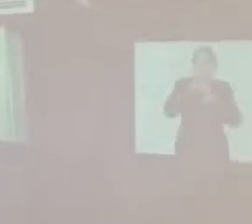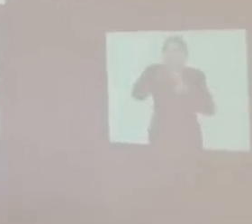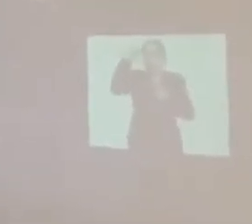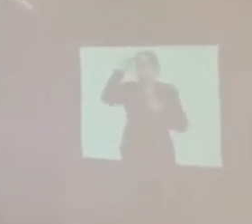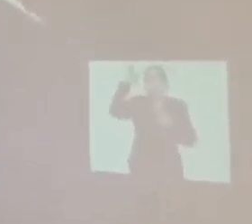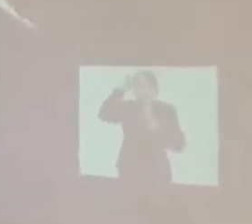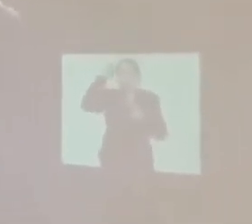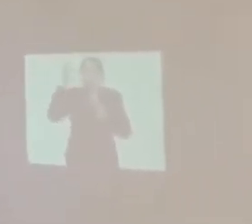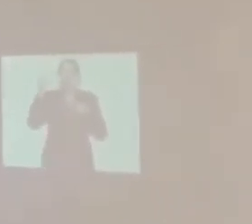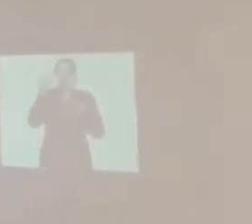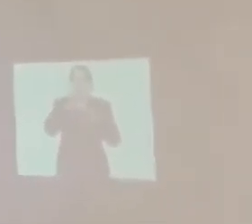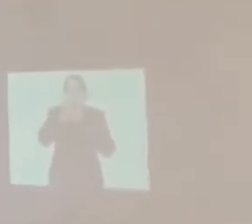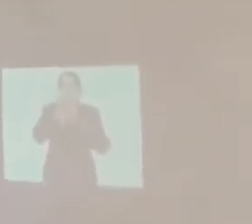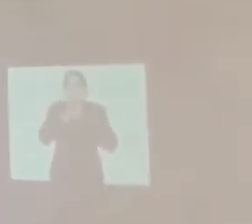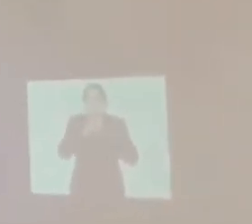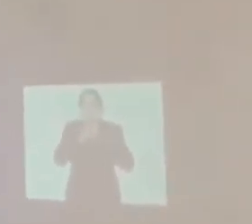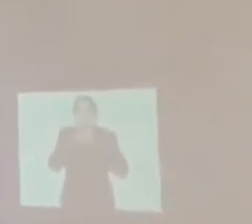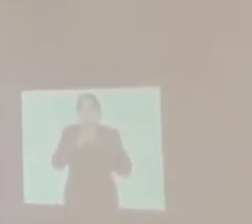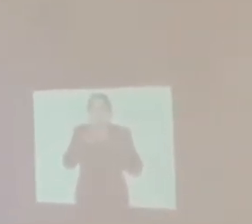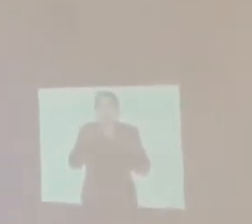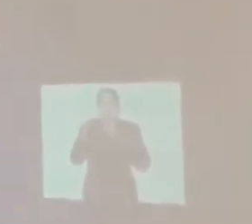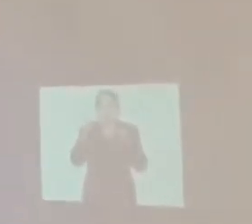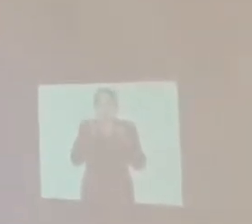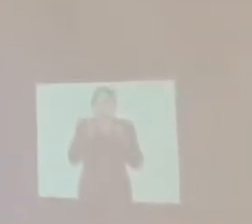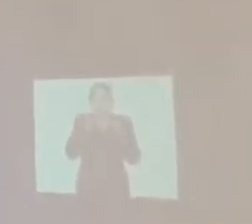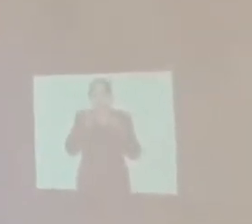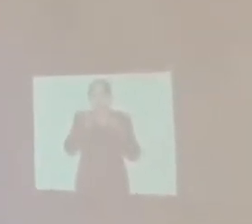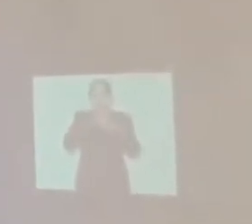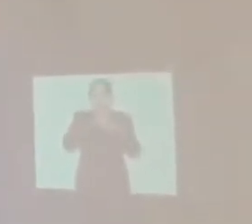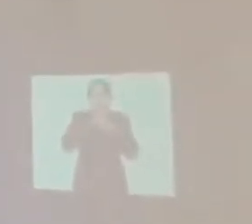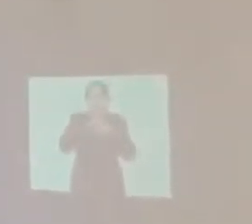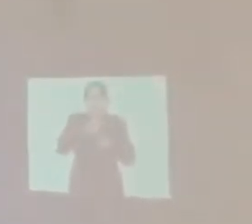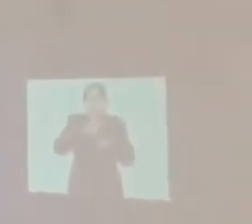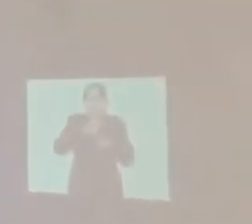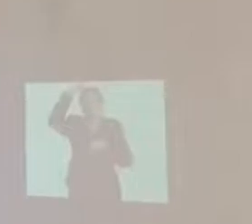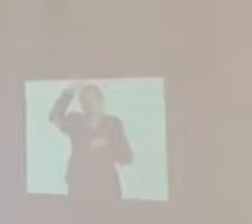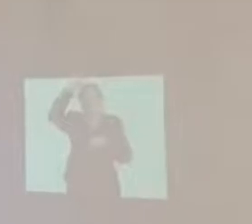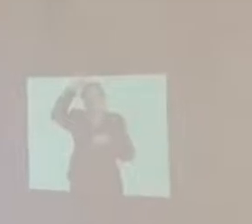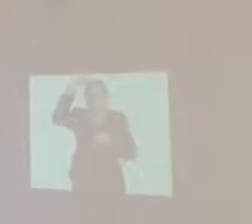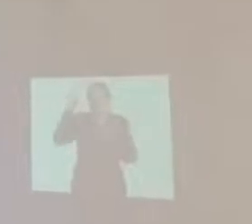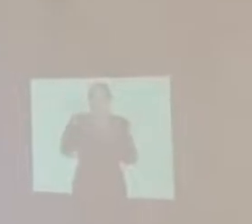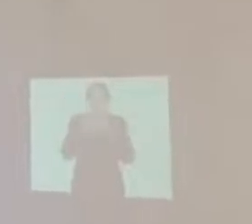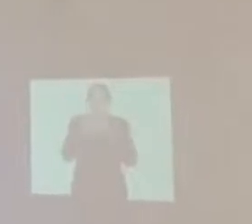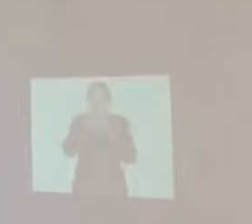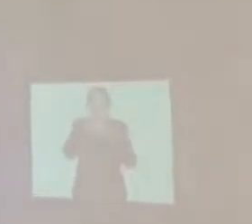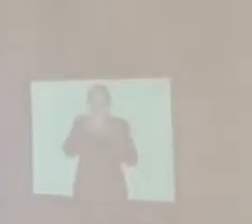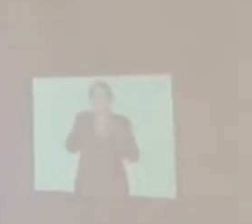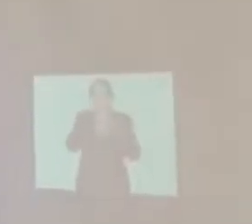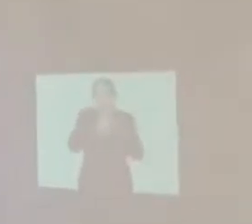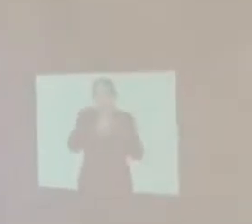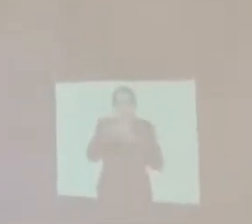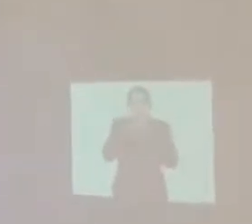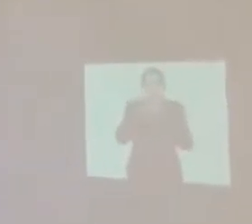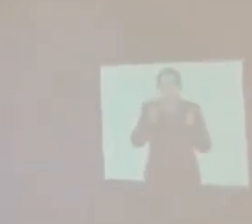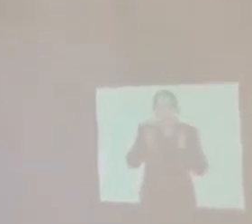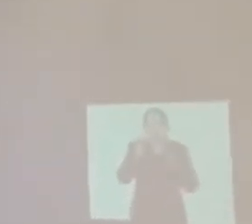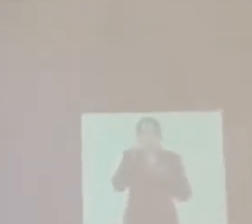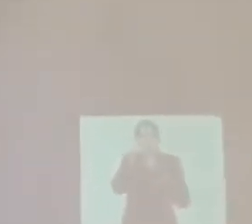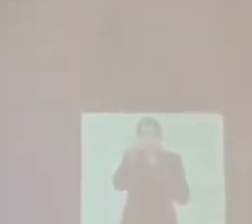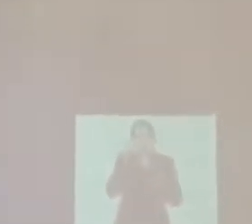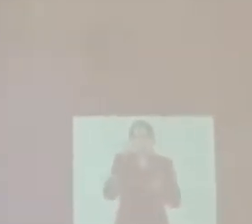pandemia, y a los médicos y enfermeras del gobierno de la ciudad. También quiero aprovechar para